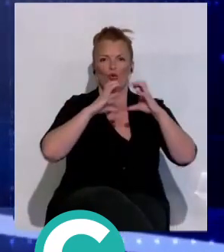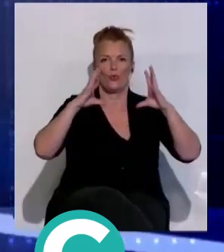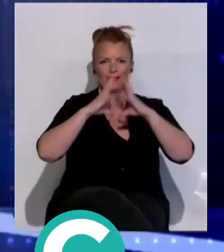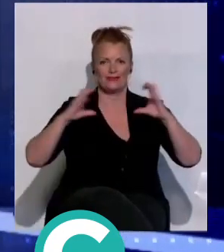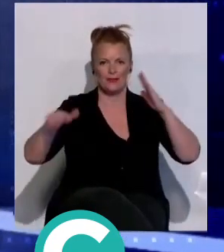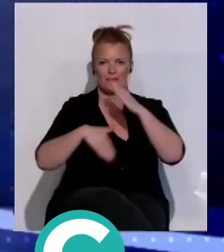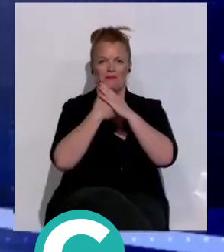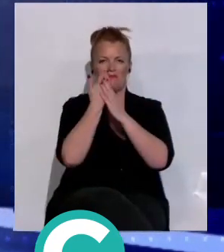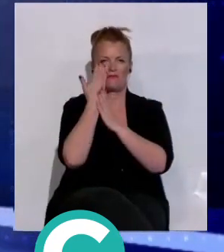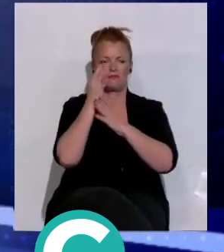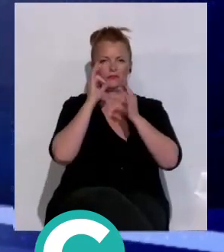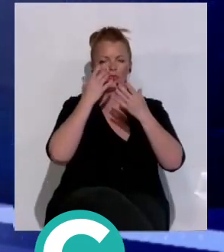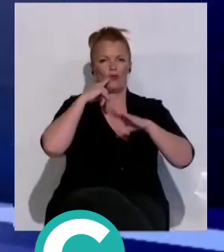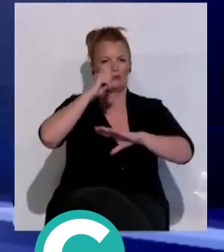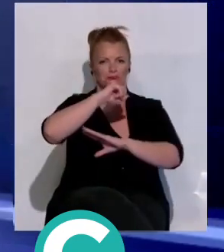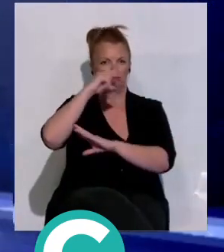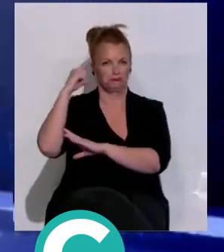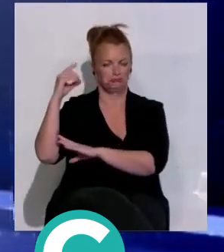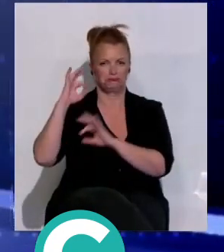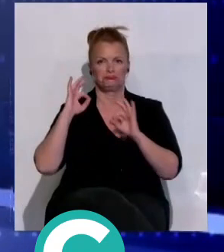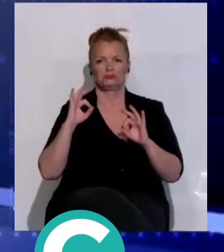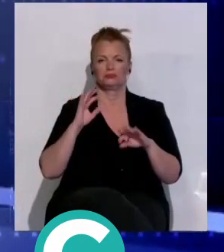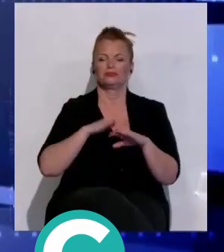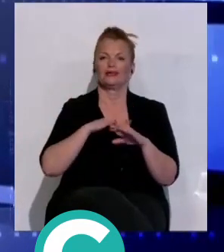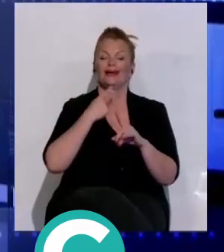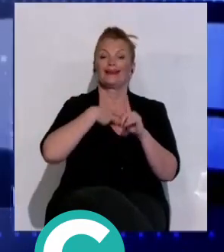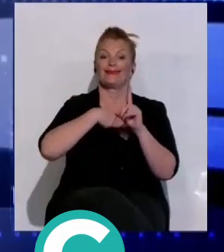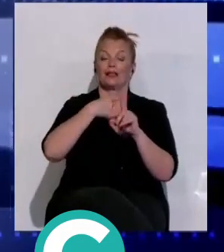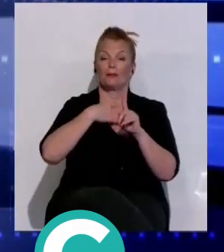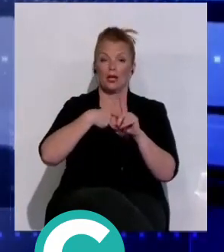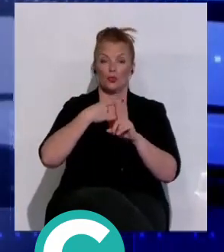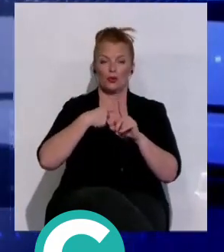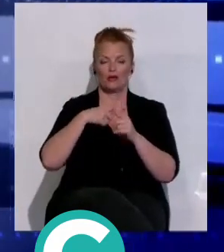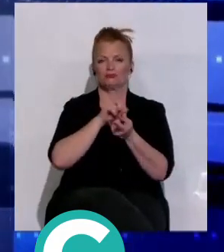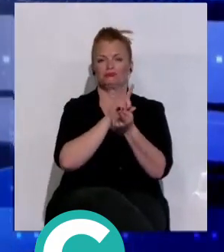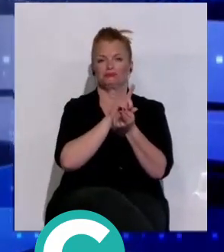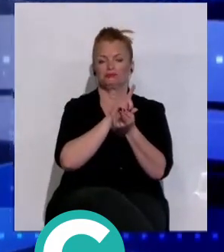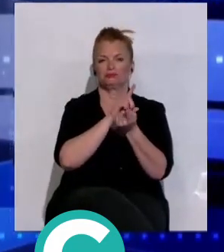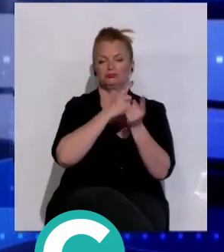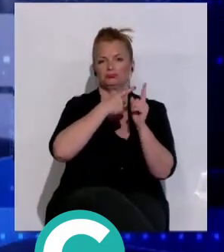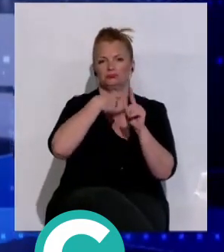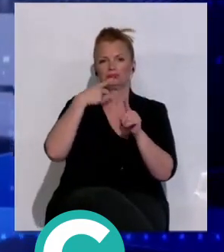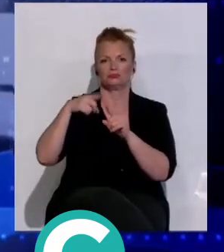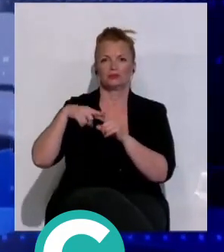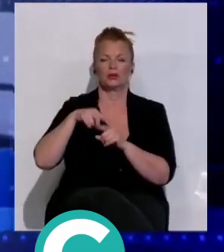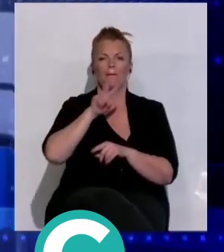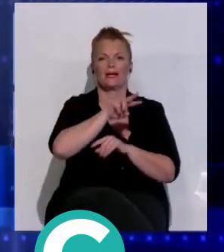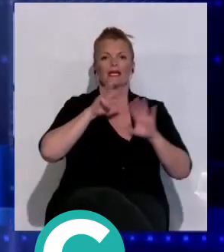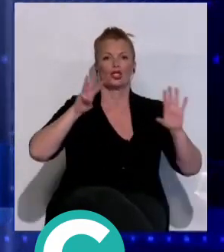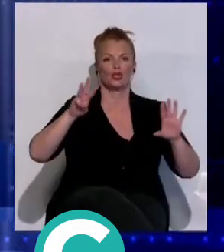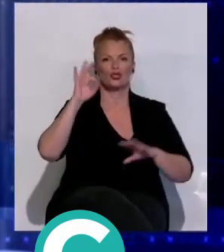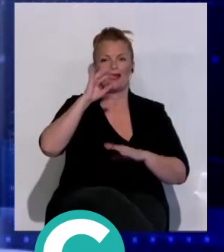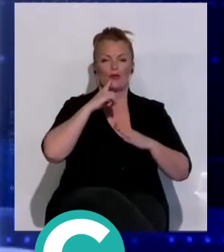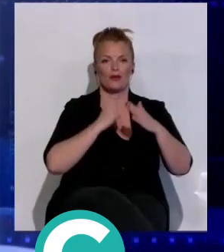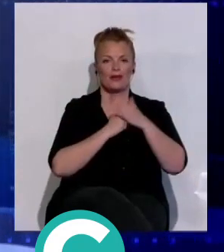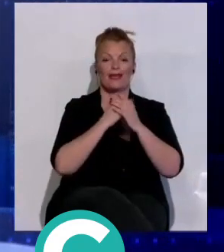despejado. Los valores extremos en cuanto a las temperaturas variarán. Entre los 28 grados de máxima y los